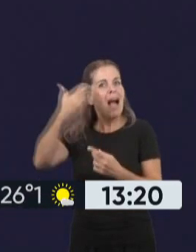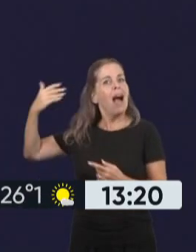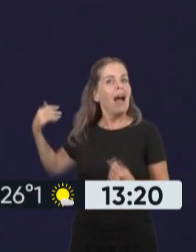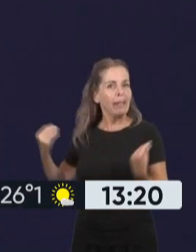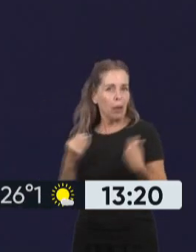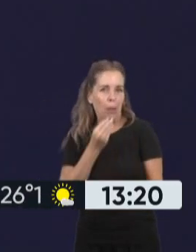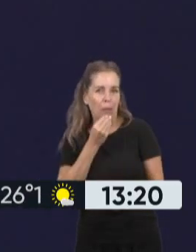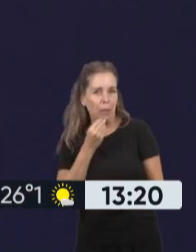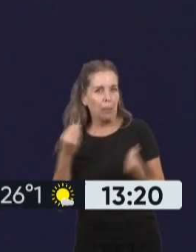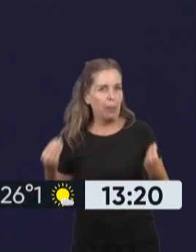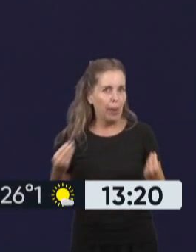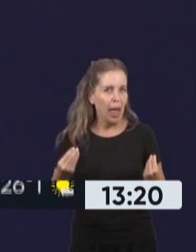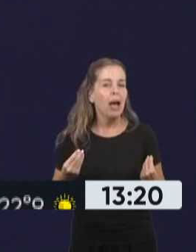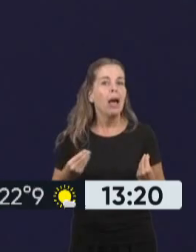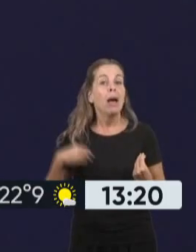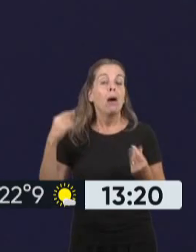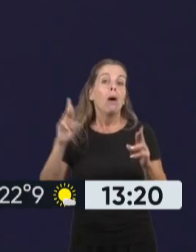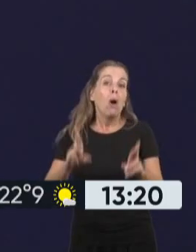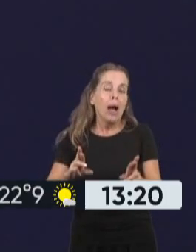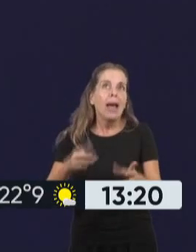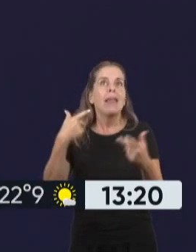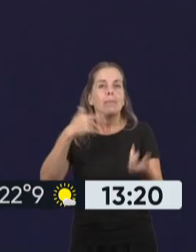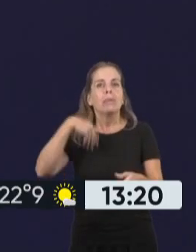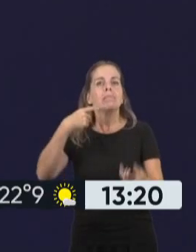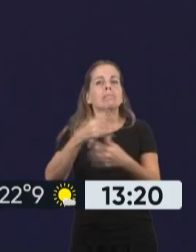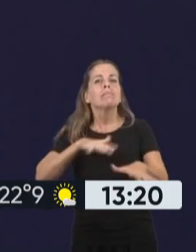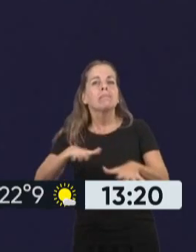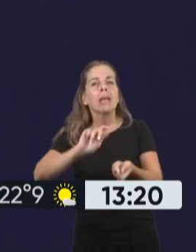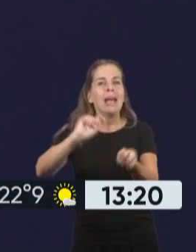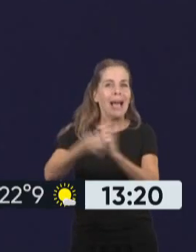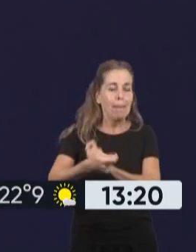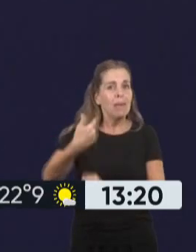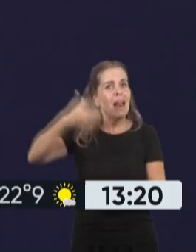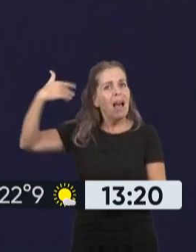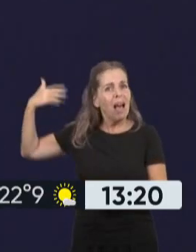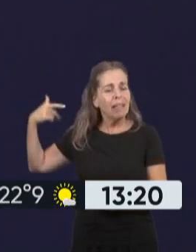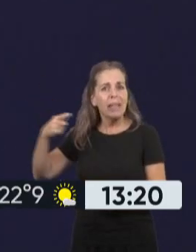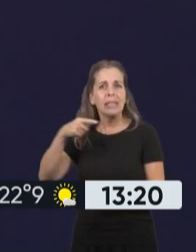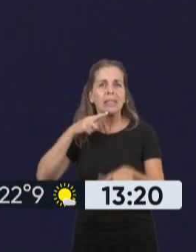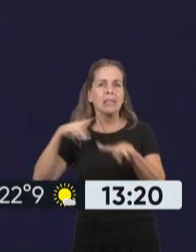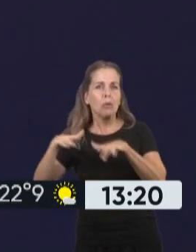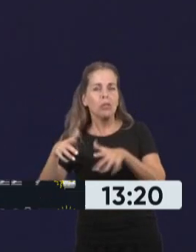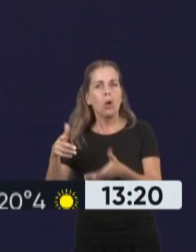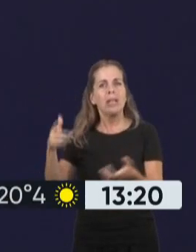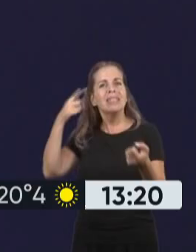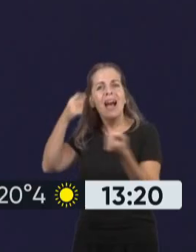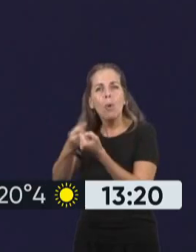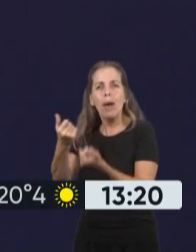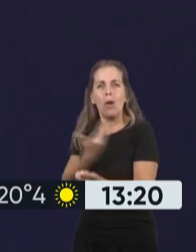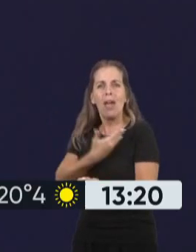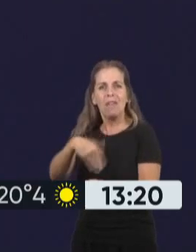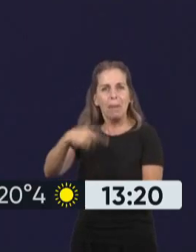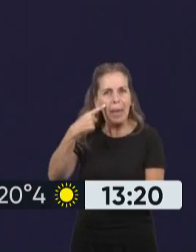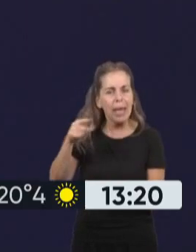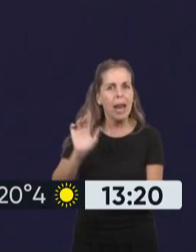por una cuestión casi de fe, las cosas cambien. Siempre los acuerdos con el fondo fueron ruedas de auxilio, jamás